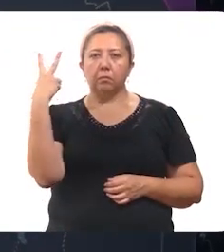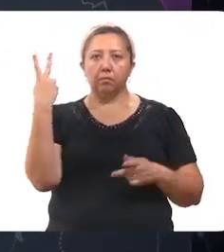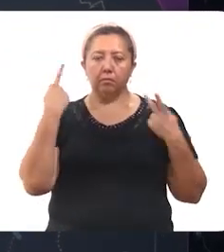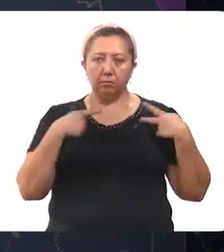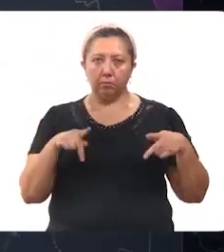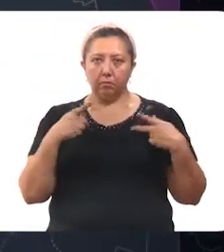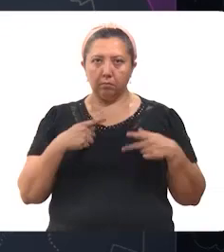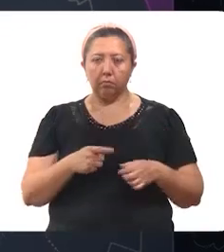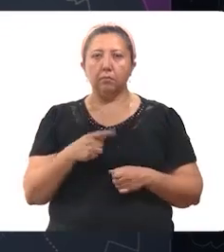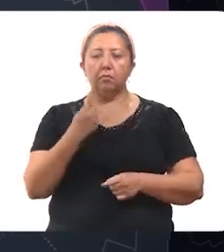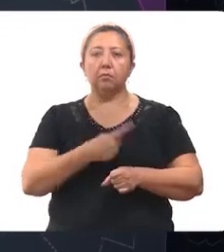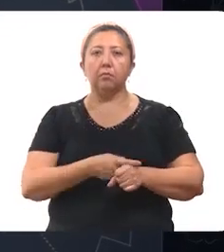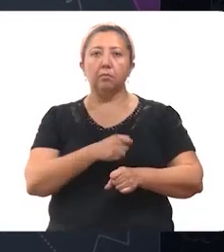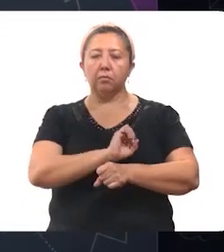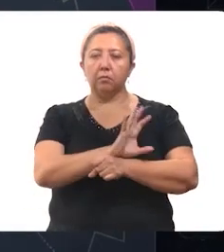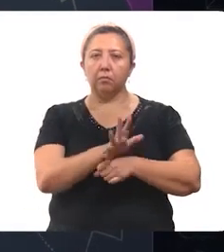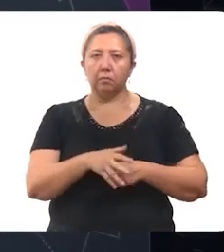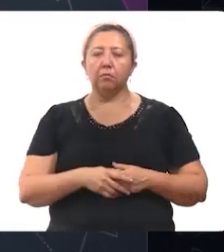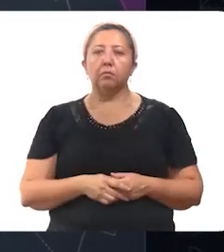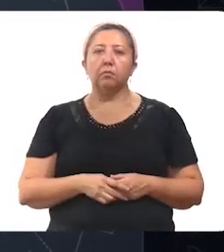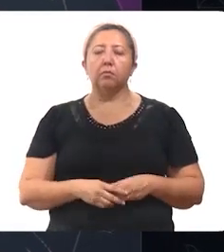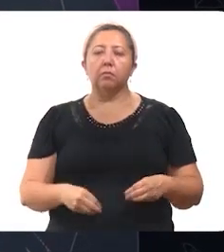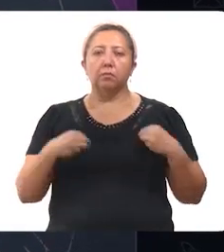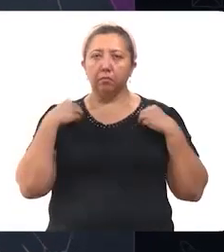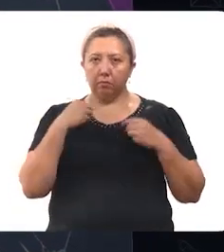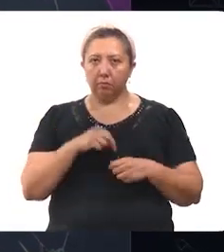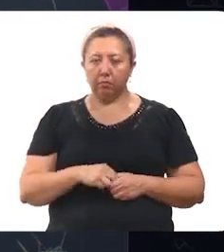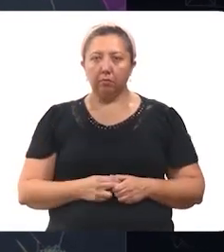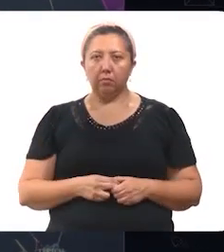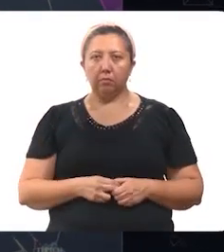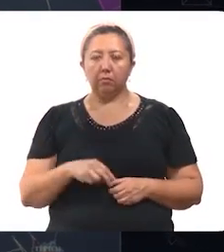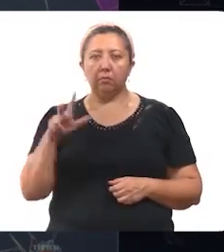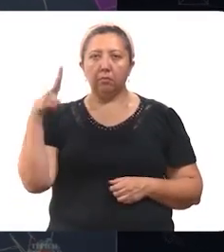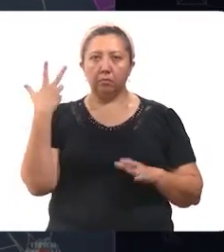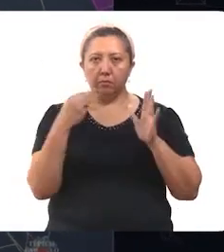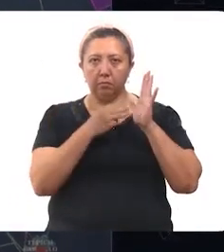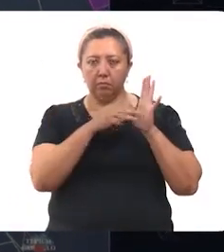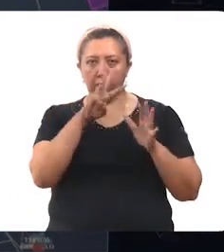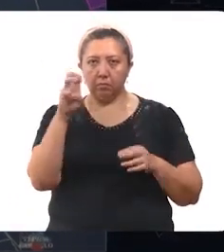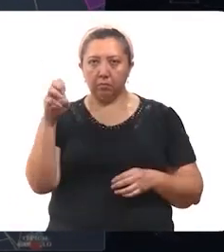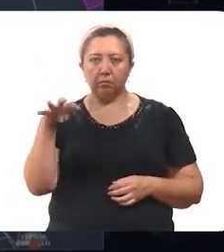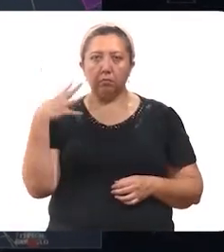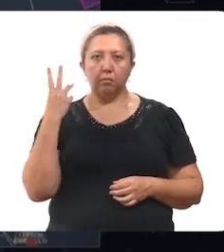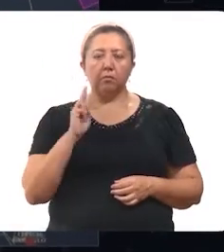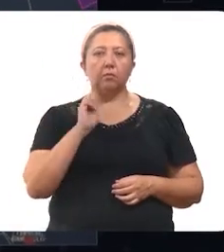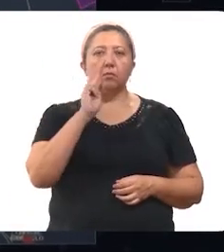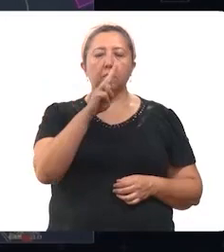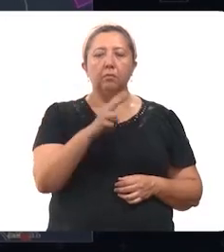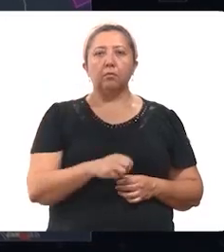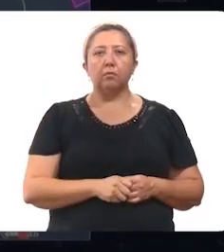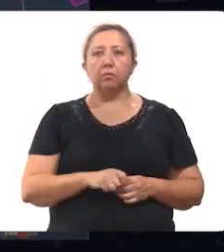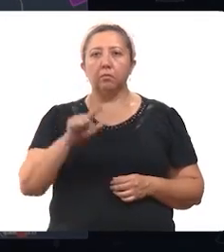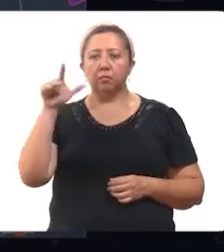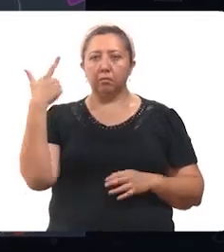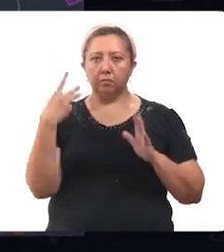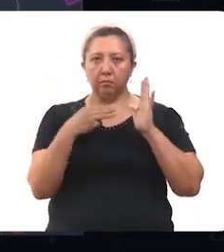51.082 personas contagiadas de coronavirus que viven en 13.314 en la zona norte,